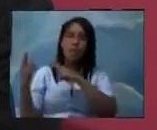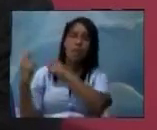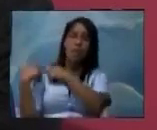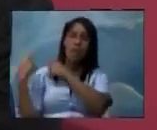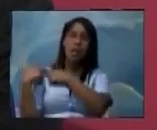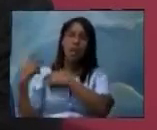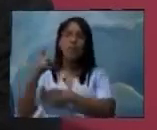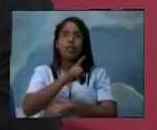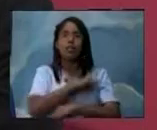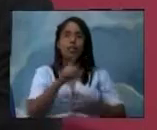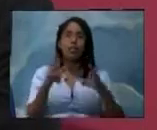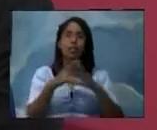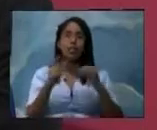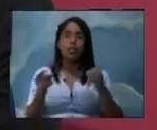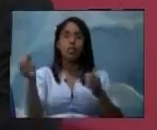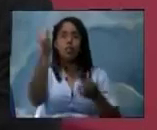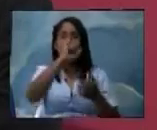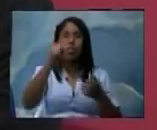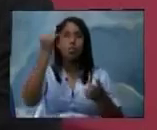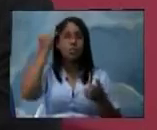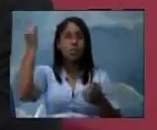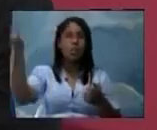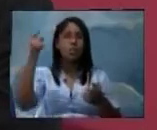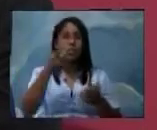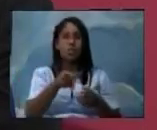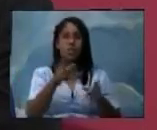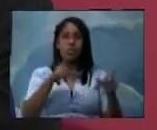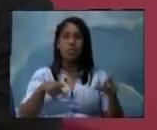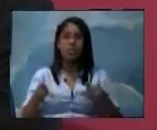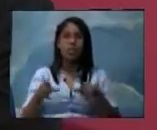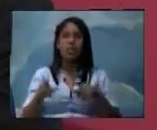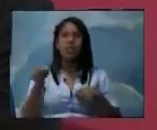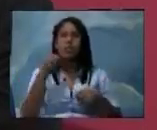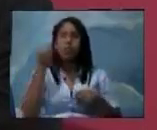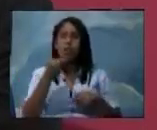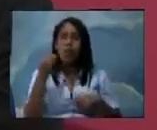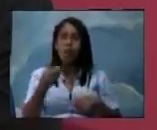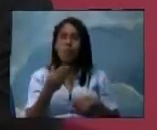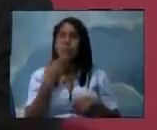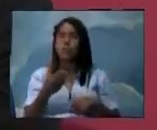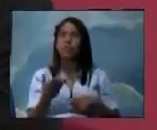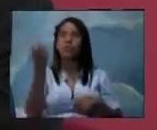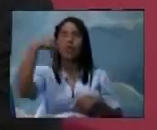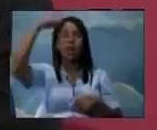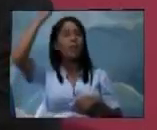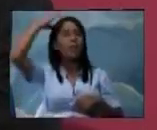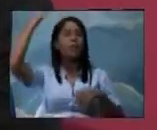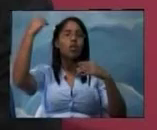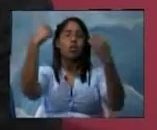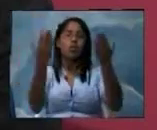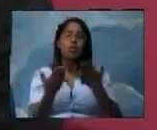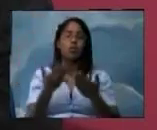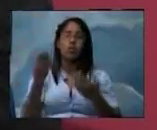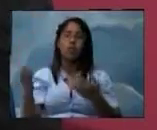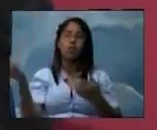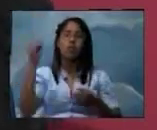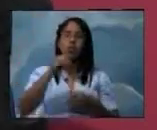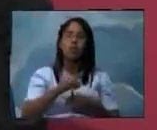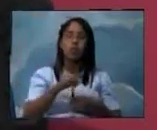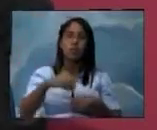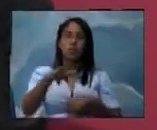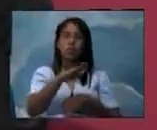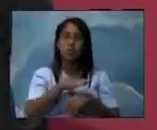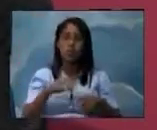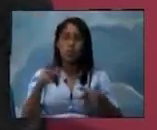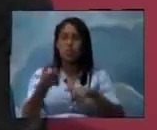supremo de todos los sabios de Babilonia. Y Daniel solicitó al rey y obtuvo que pusieran sobre